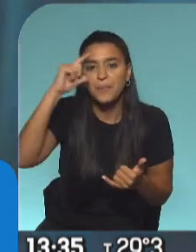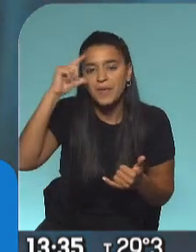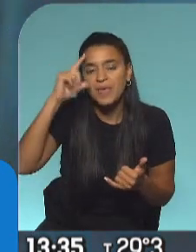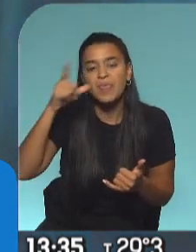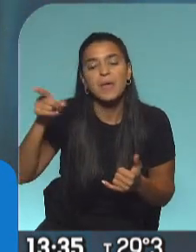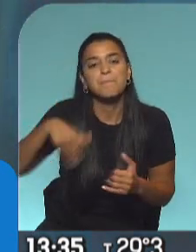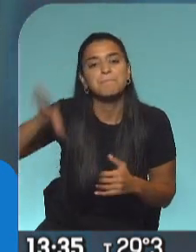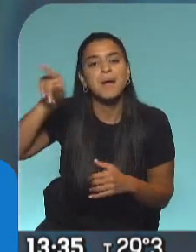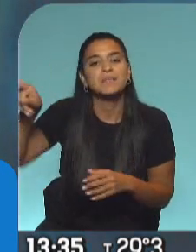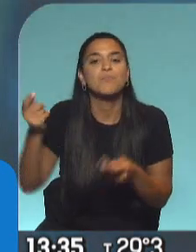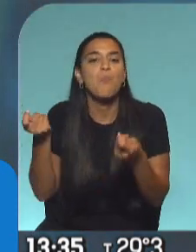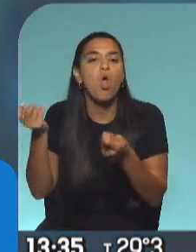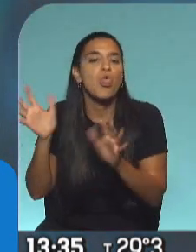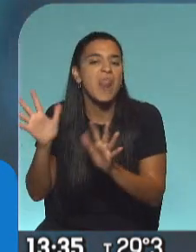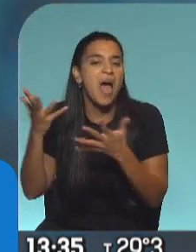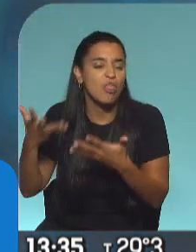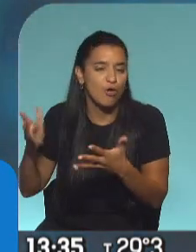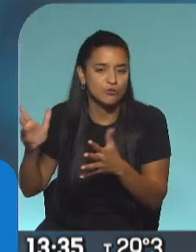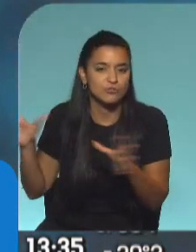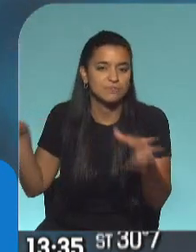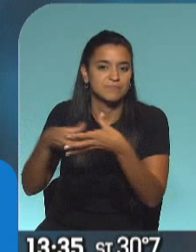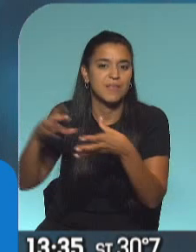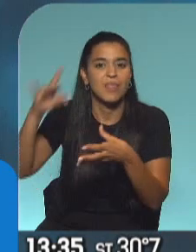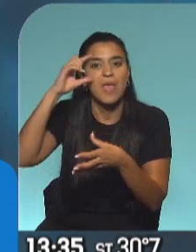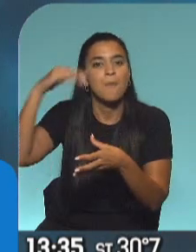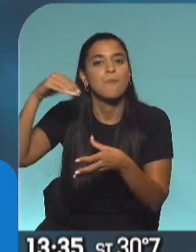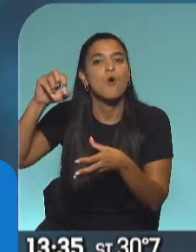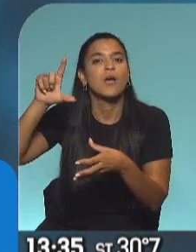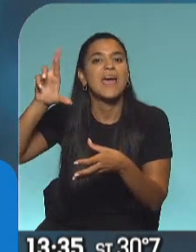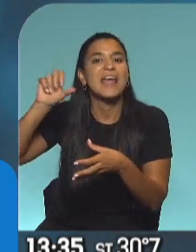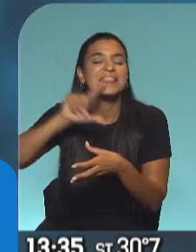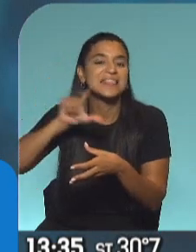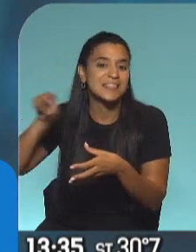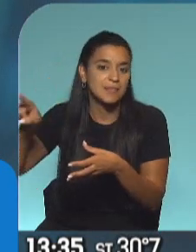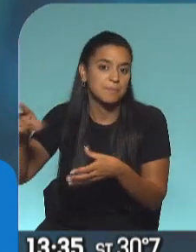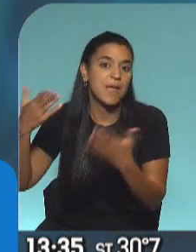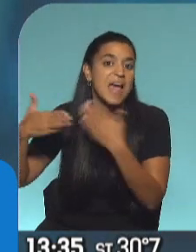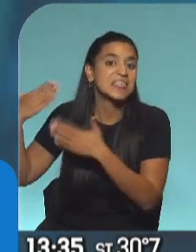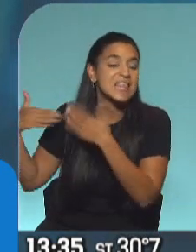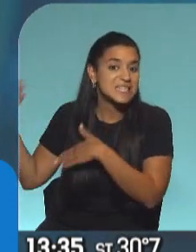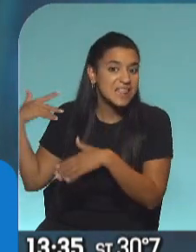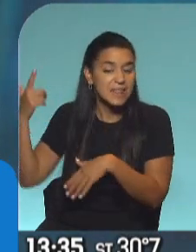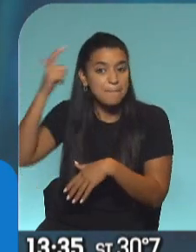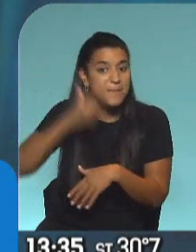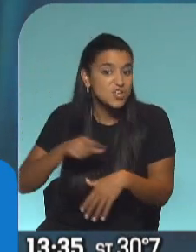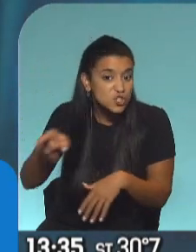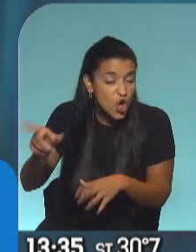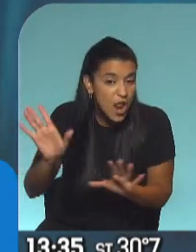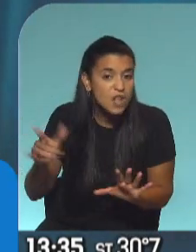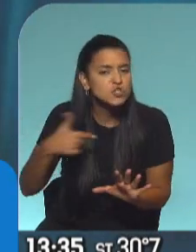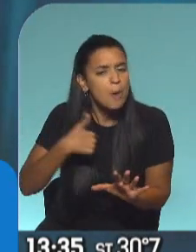sector más moderado del Partido Demócrata, y con esos antecedentes personales y demás, yo creo que va a